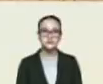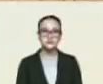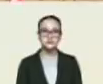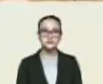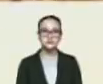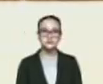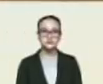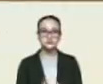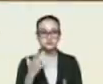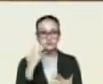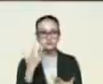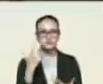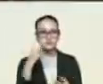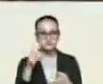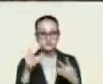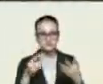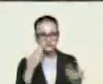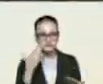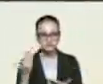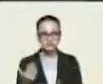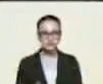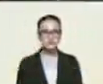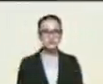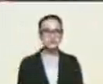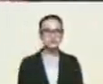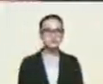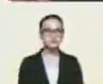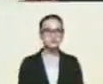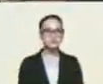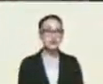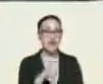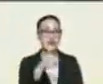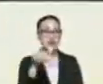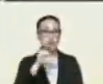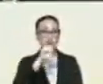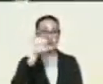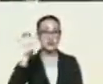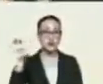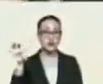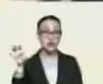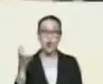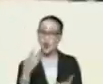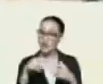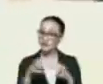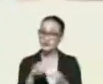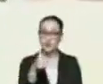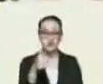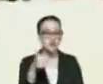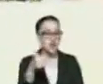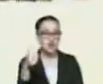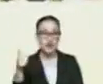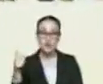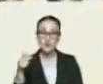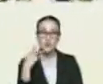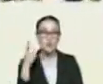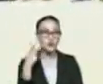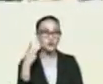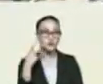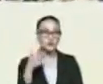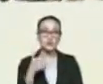Ahí lo pueden ver en detalle, estado por estado, organización política por